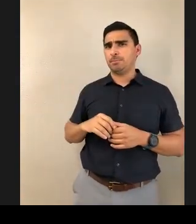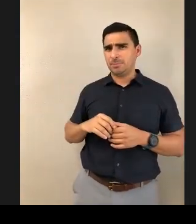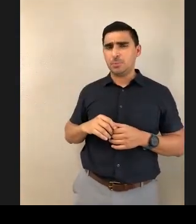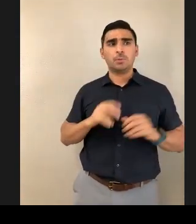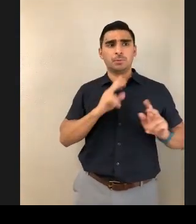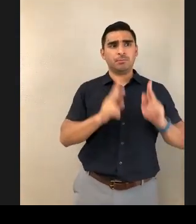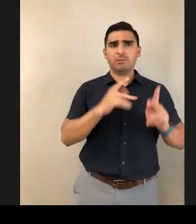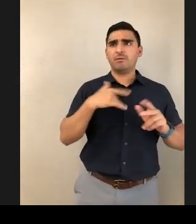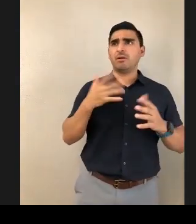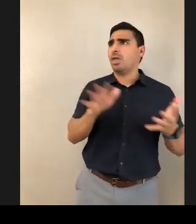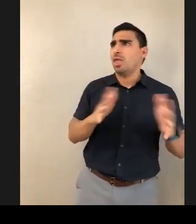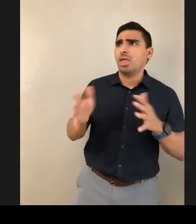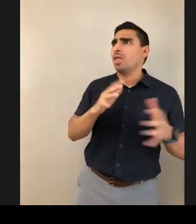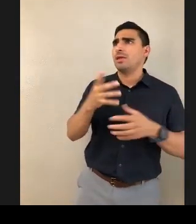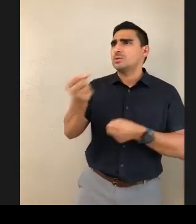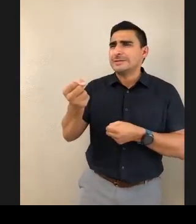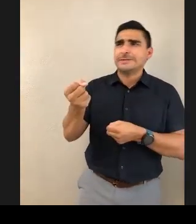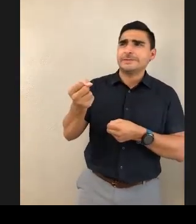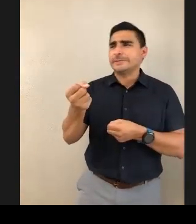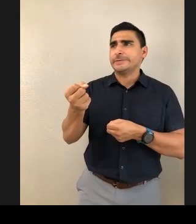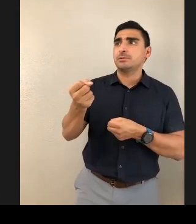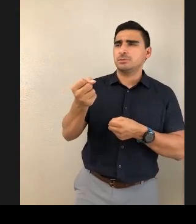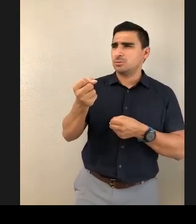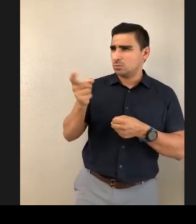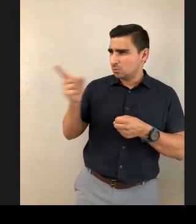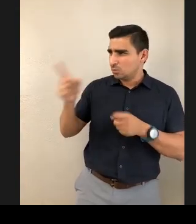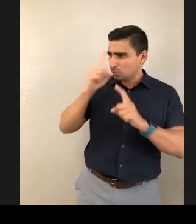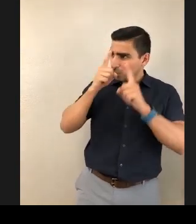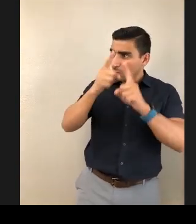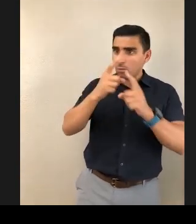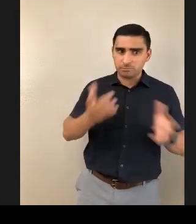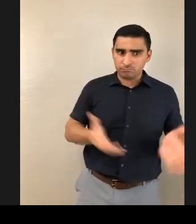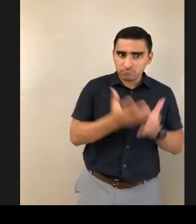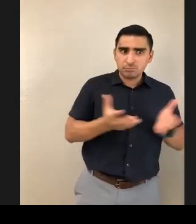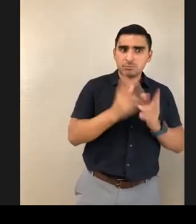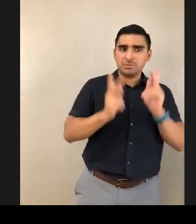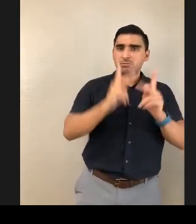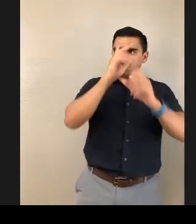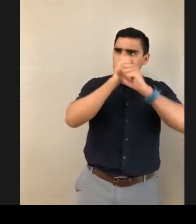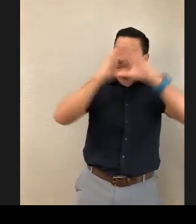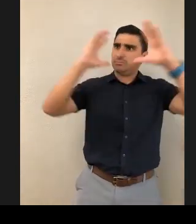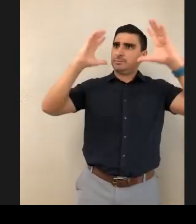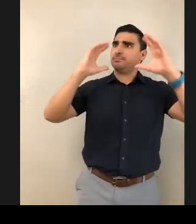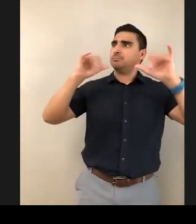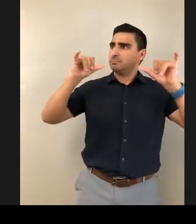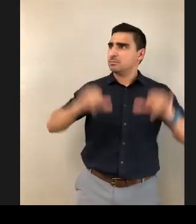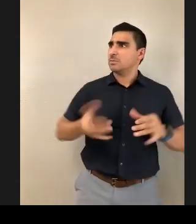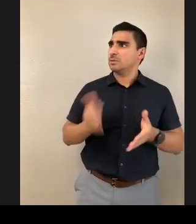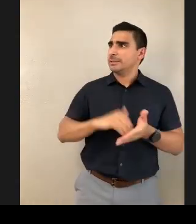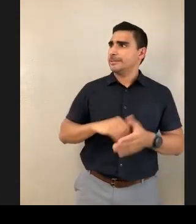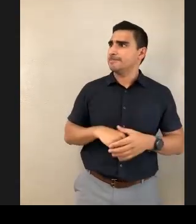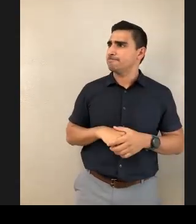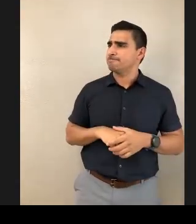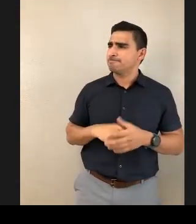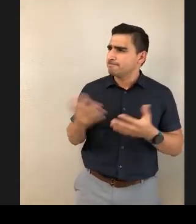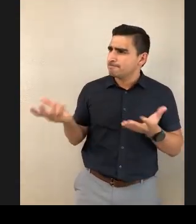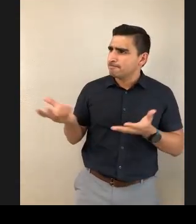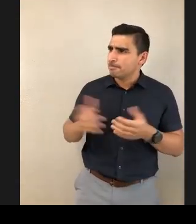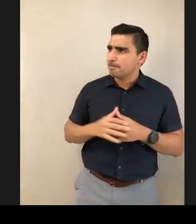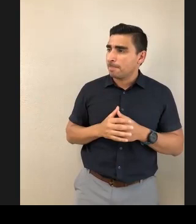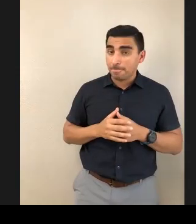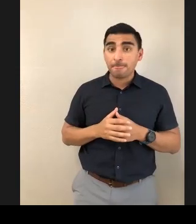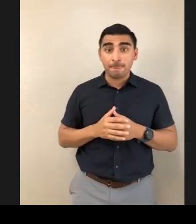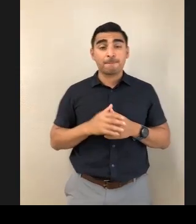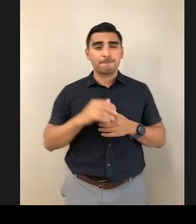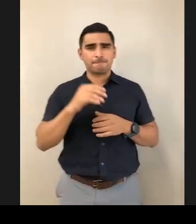estado. ¿Cuál es su plan para tener un sentido de la esperanza y revitalizar la posición? Bueno, voy a